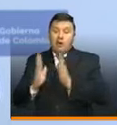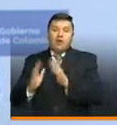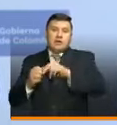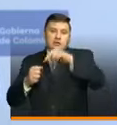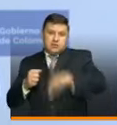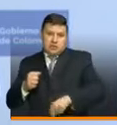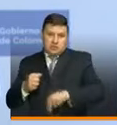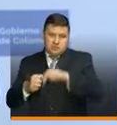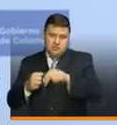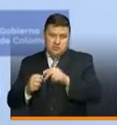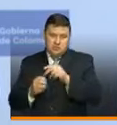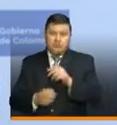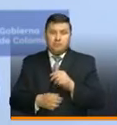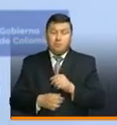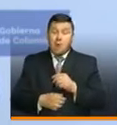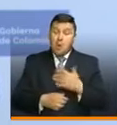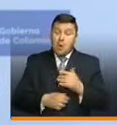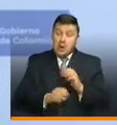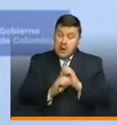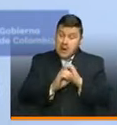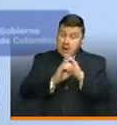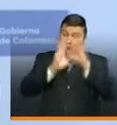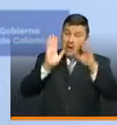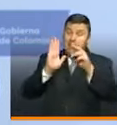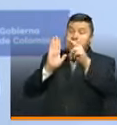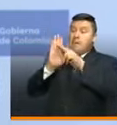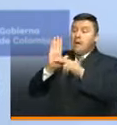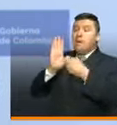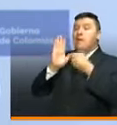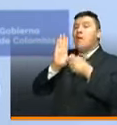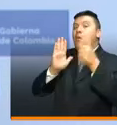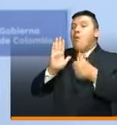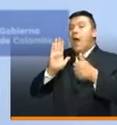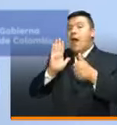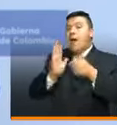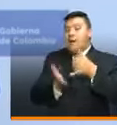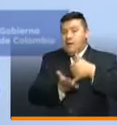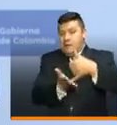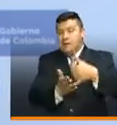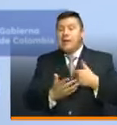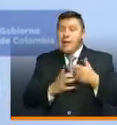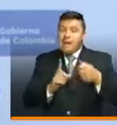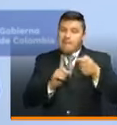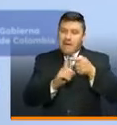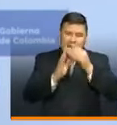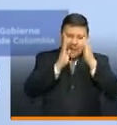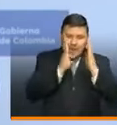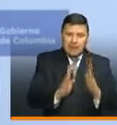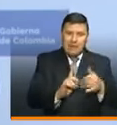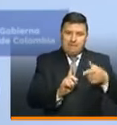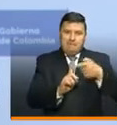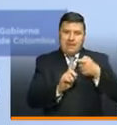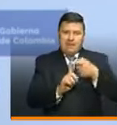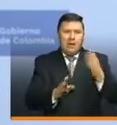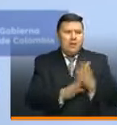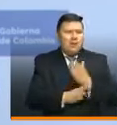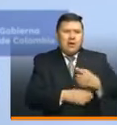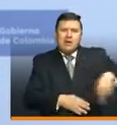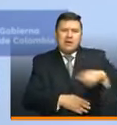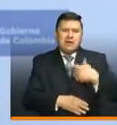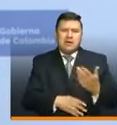ciudadanía. Fuimos bastante claros y enfáticos en que queríamos primero atender esa problemática